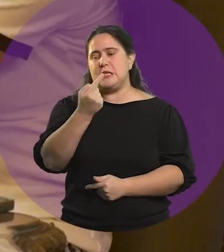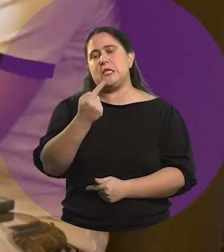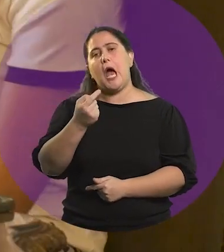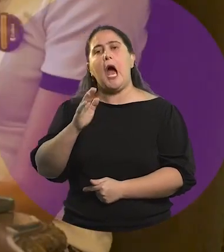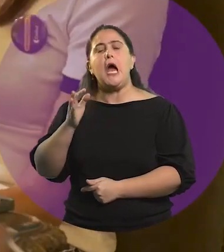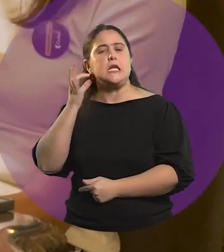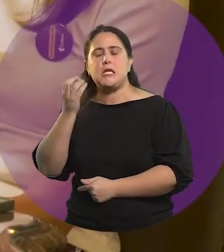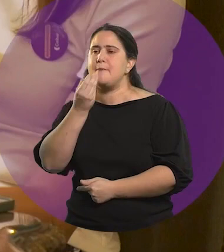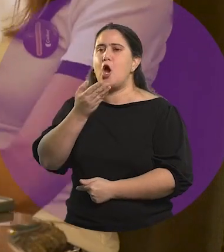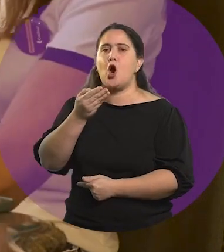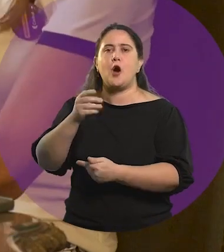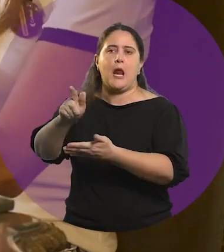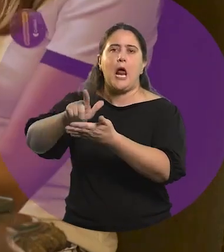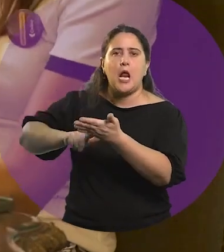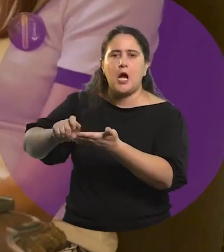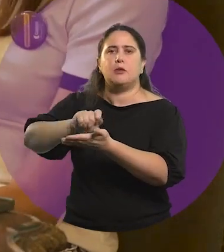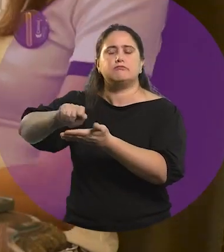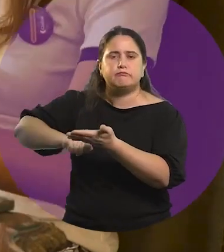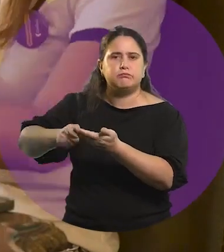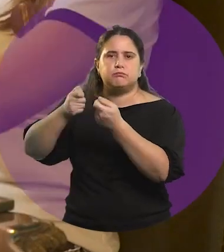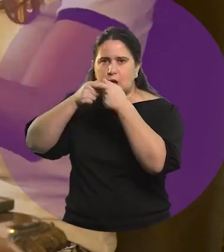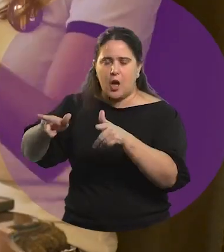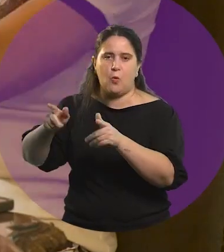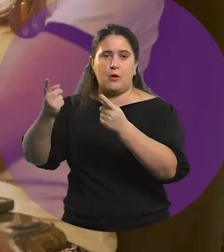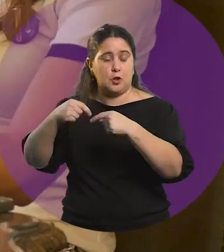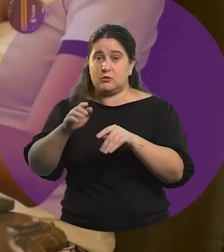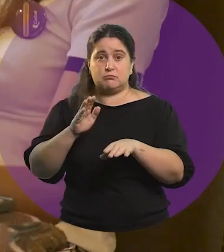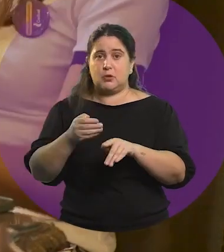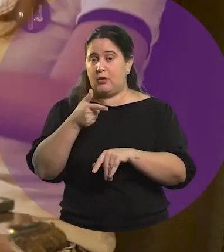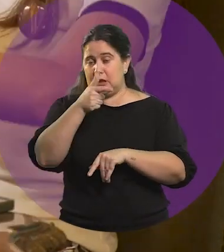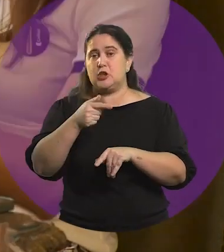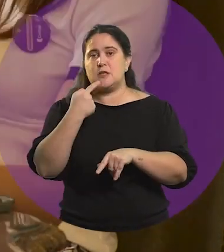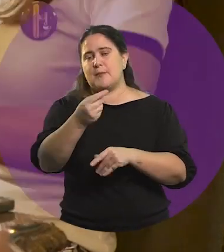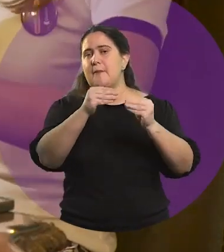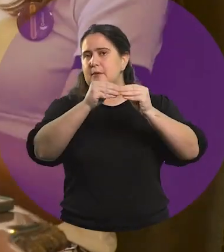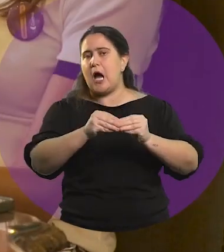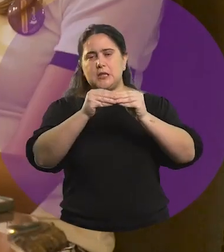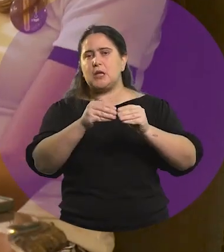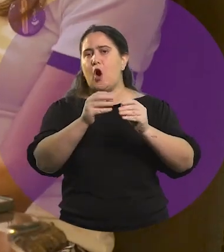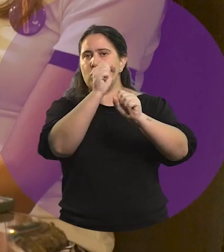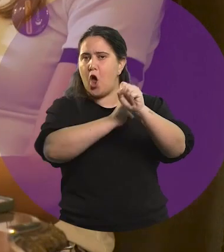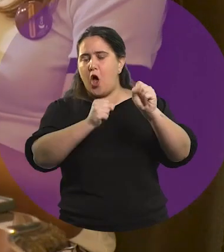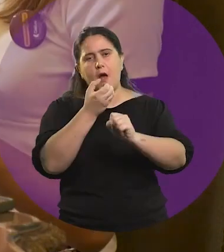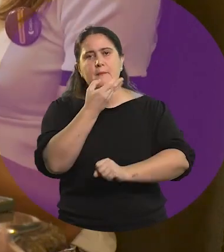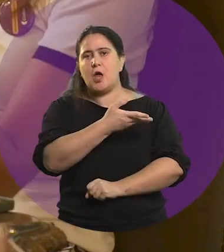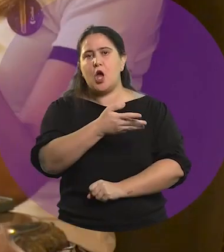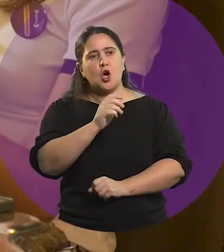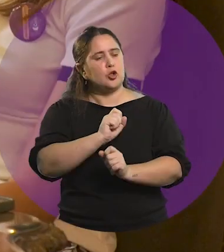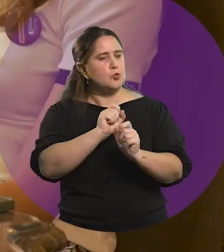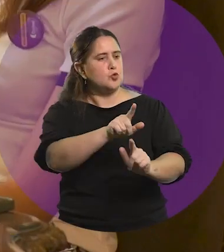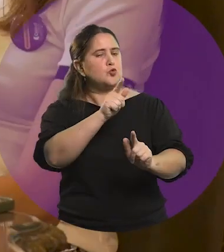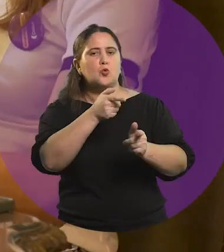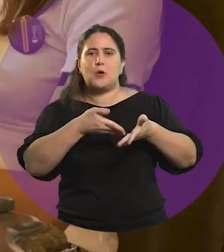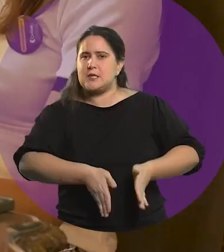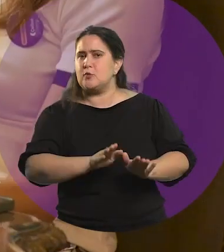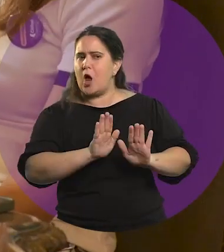dicen, las niñas son mejores en lengua. O sea, ¿no? Pero como que ya te marcan la cancha que para la matemática, el pensamiento computacional, la habilidad